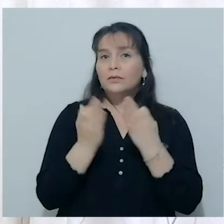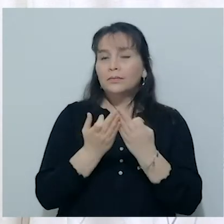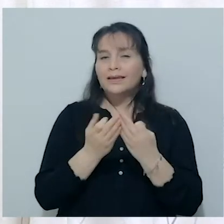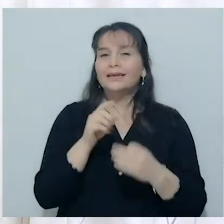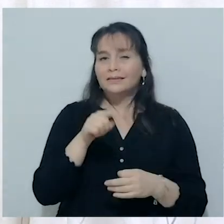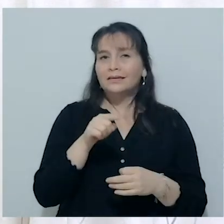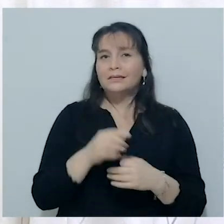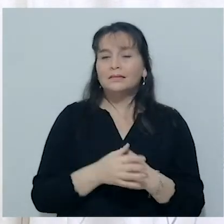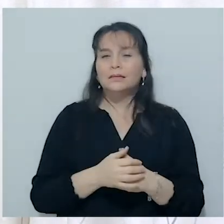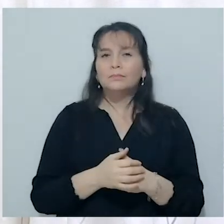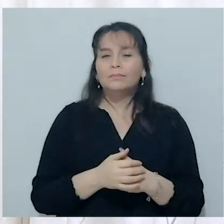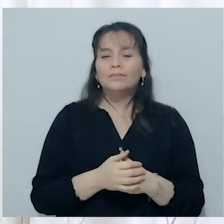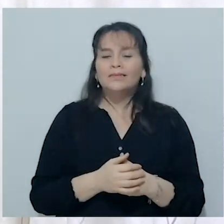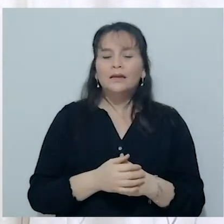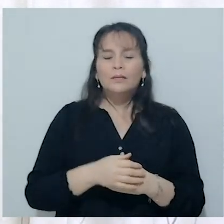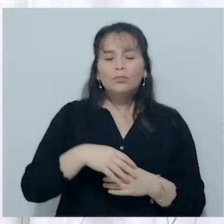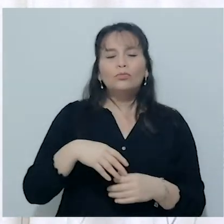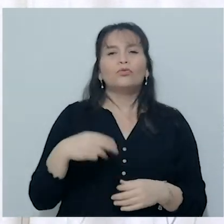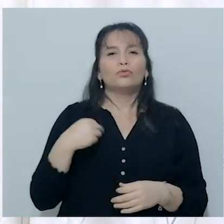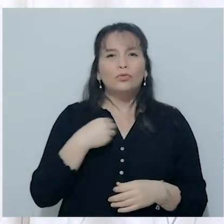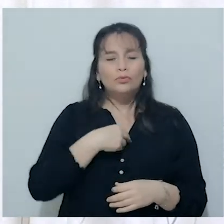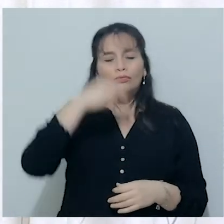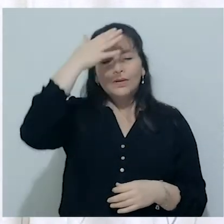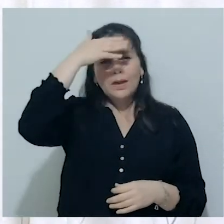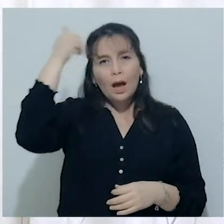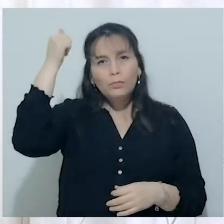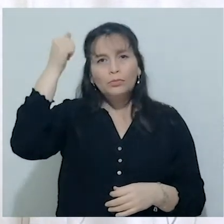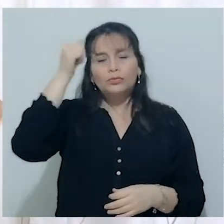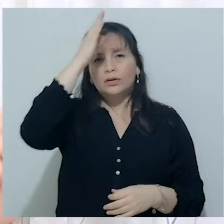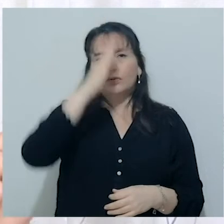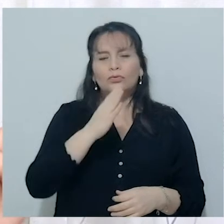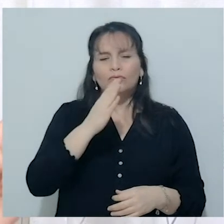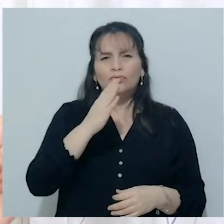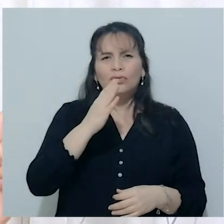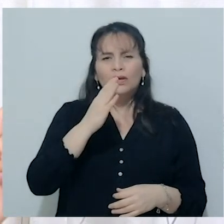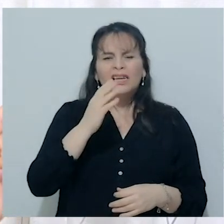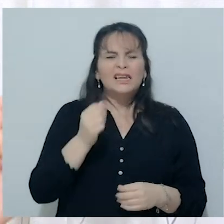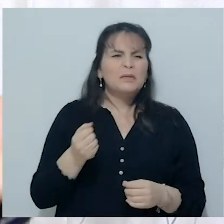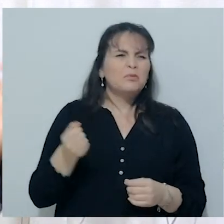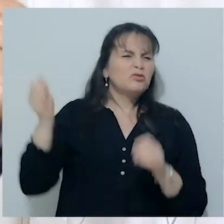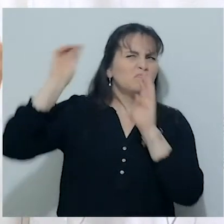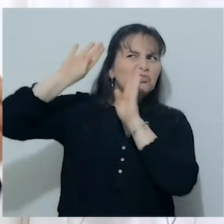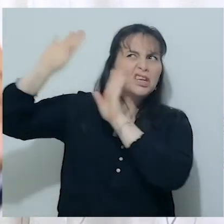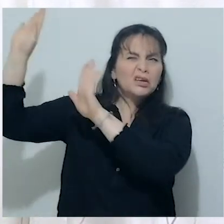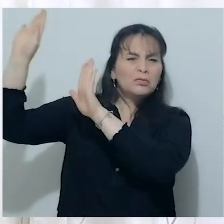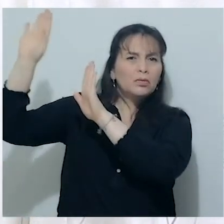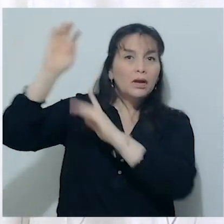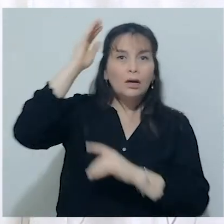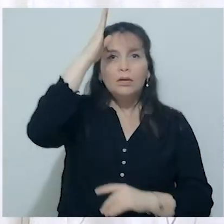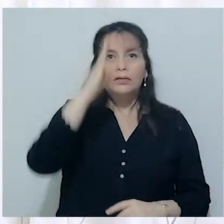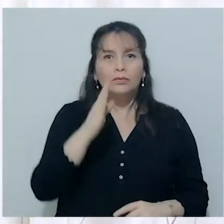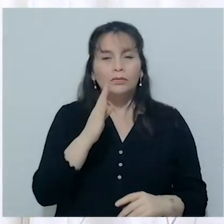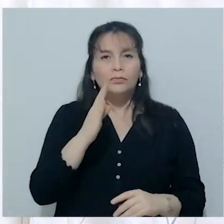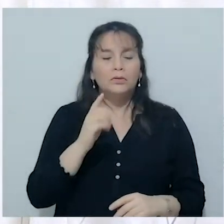hoy en los hogares y en la familia tiene que ver con esto. Hemos olvidado a Dios. Le hemos dado la